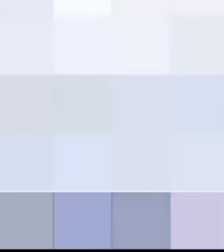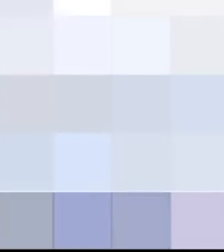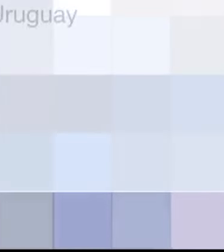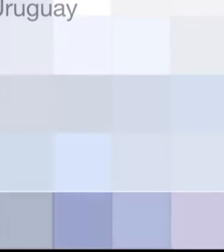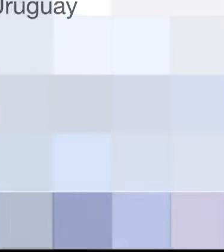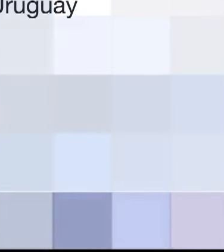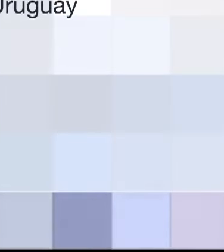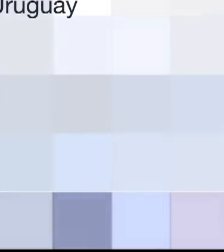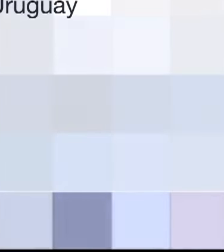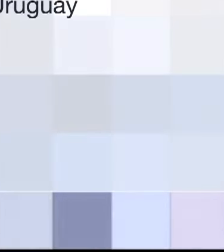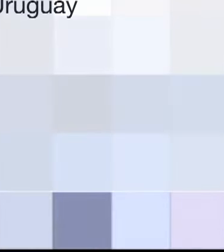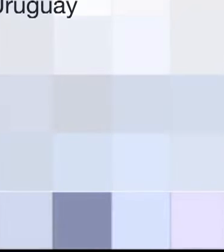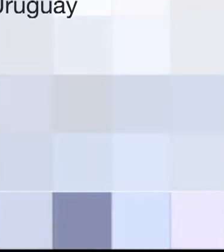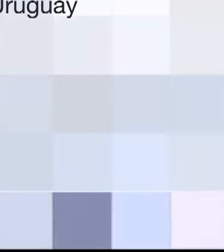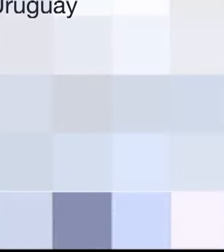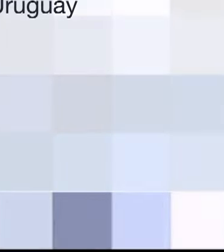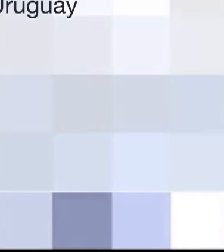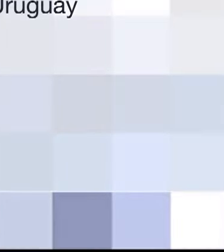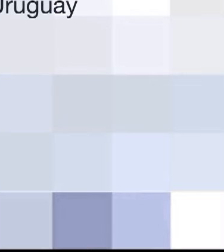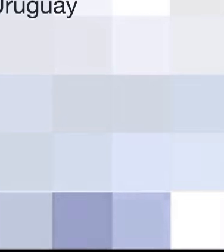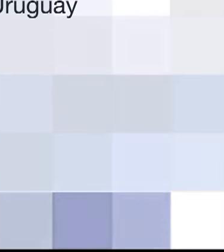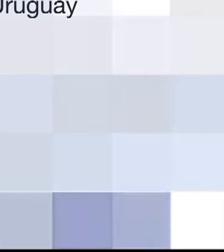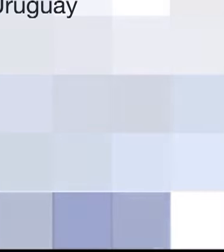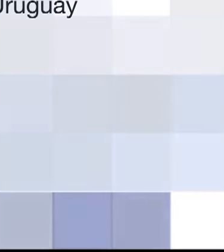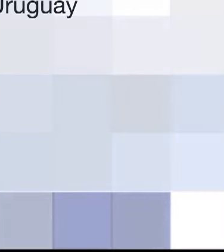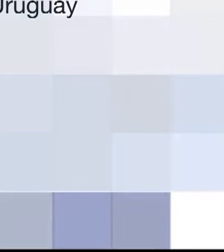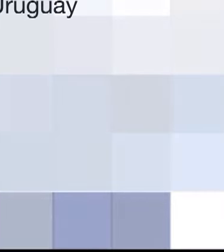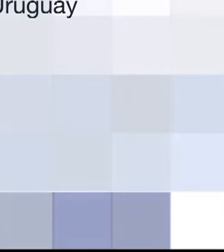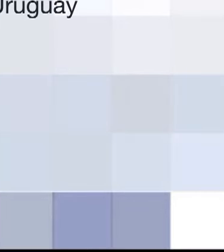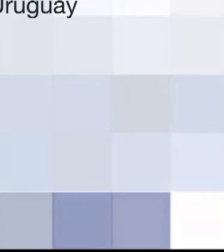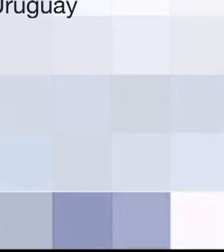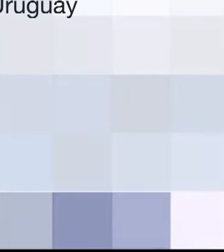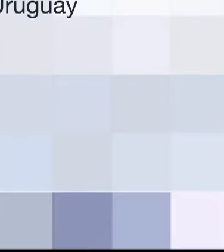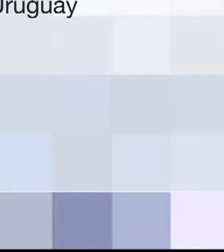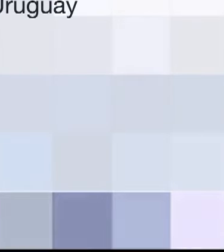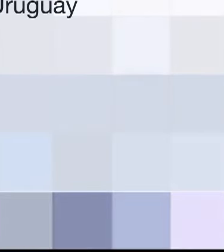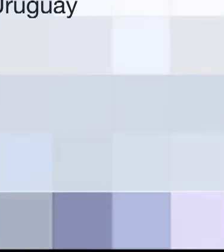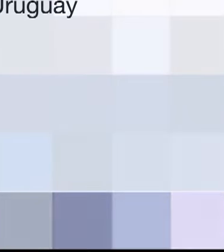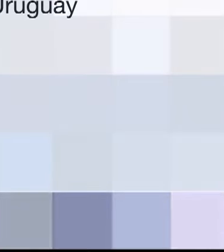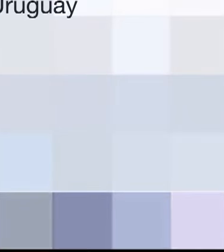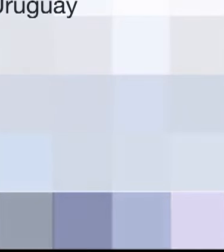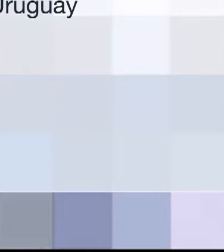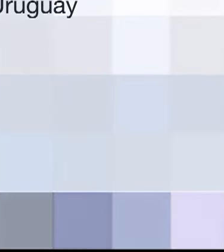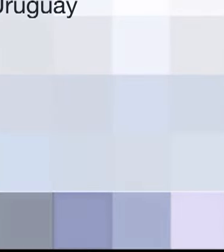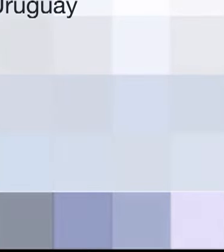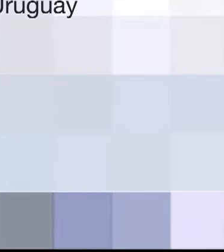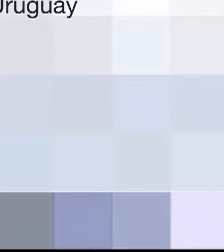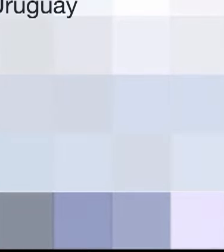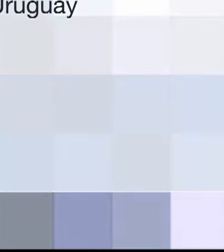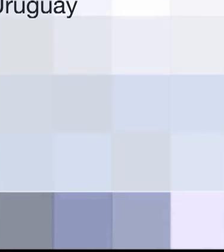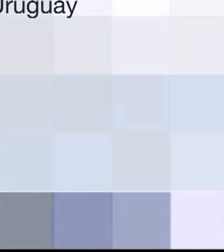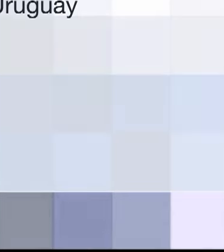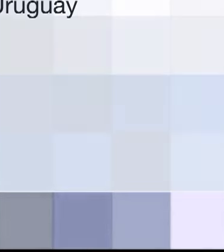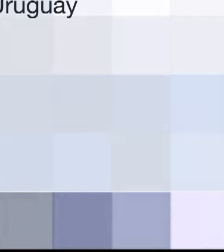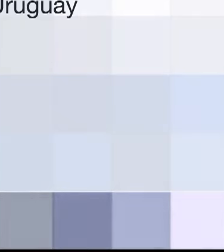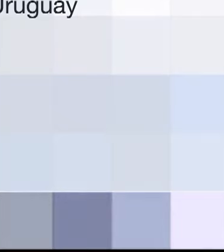anhelaron esta fue una transmisión simultánea de radio y televisión con motivo del día internacional de conmemoración en